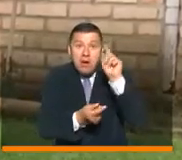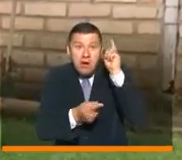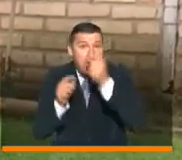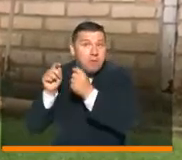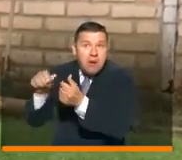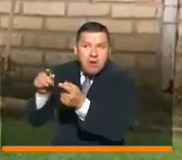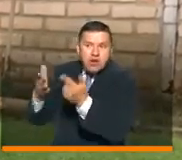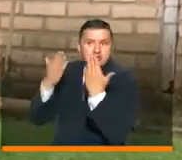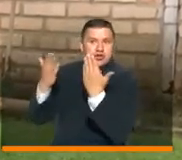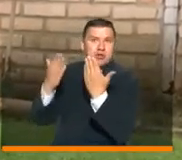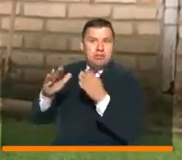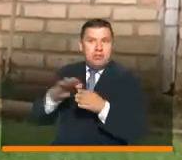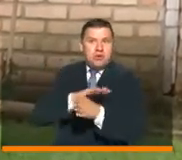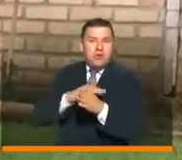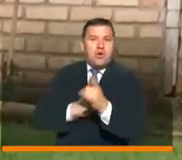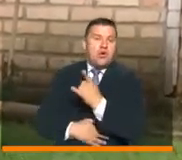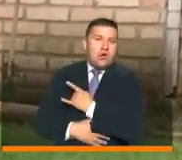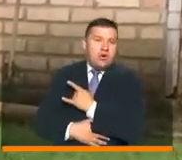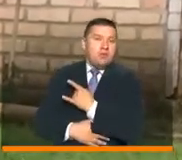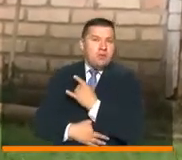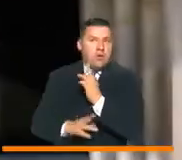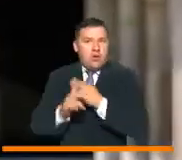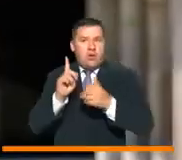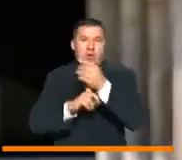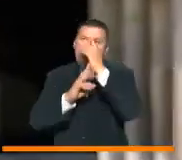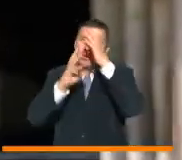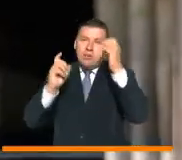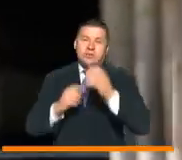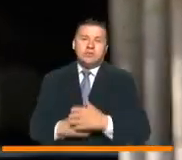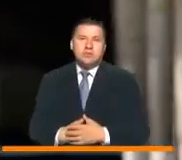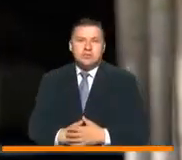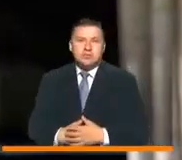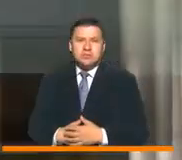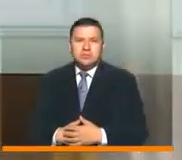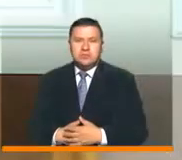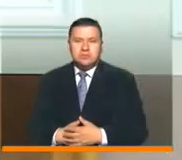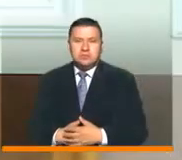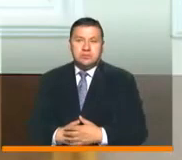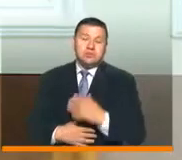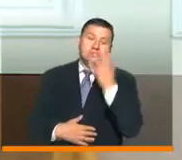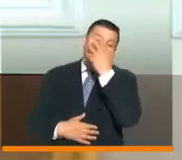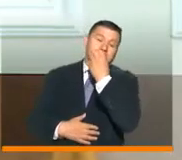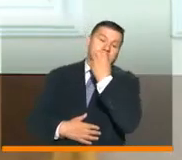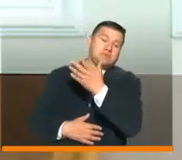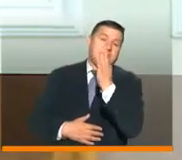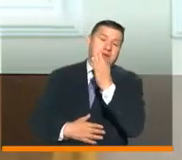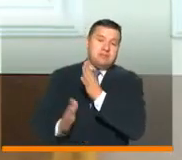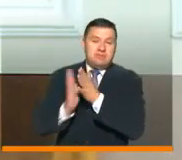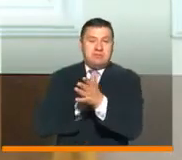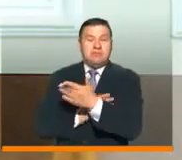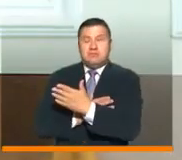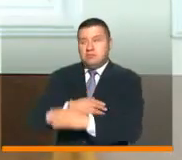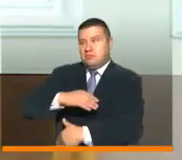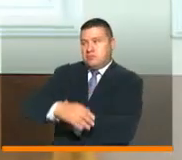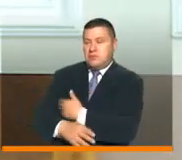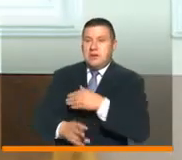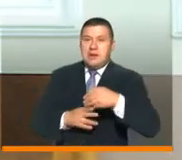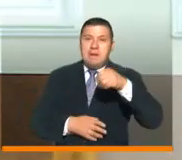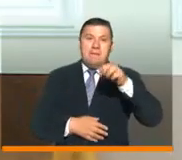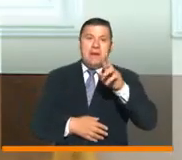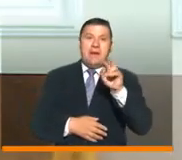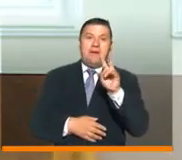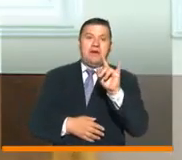pueden entrar a su universidad y así lograr sus sueños. Ese es un lindo testimonio, además, ministra María